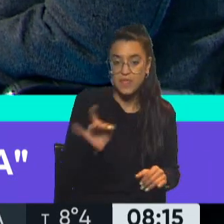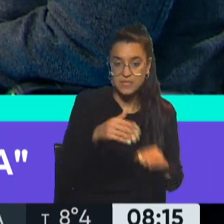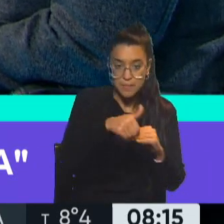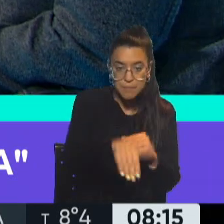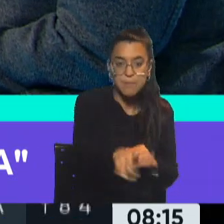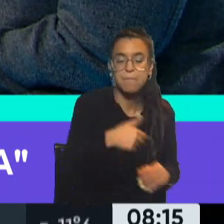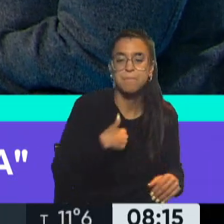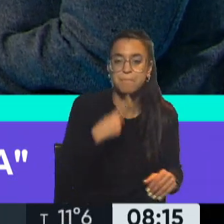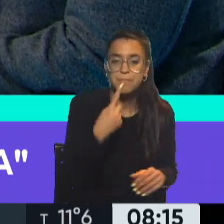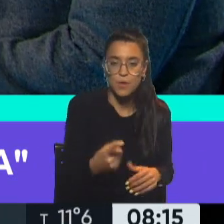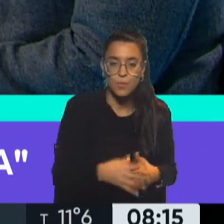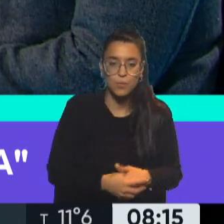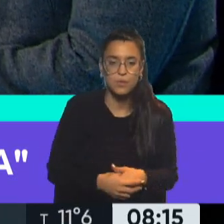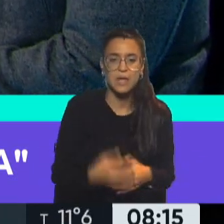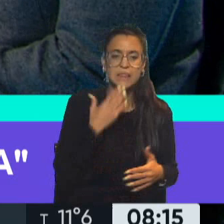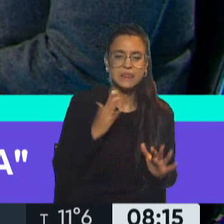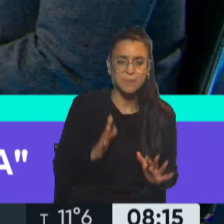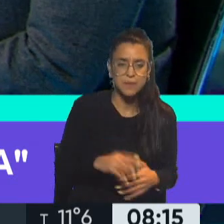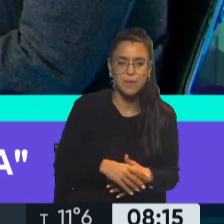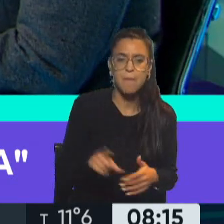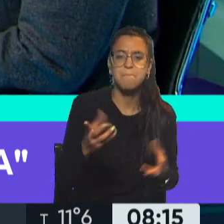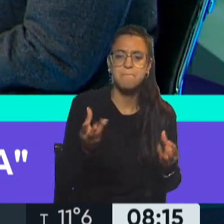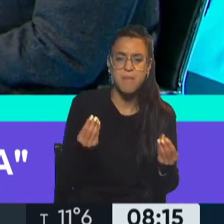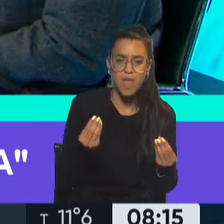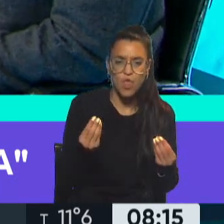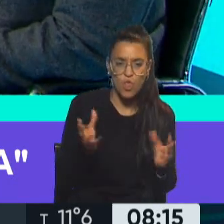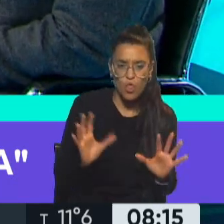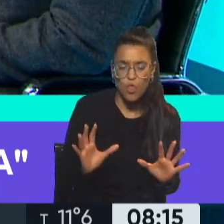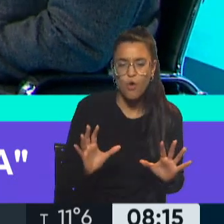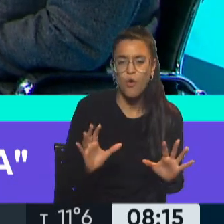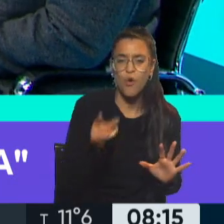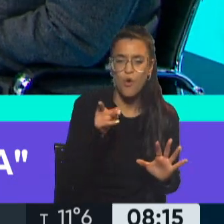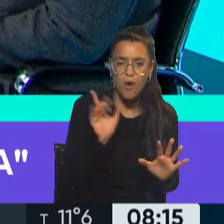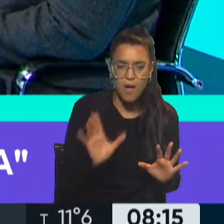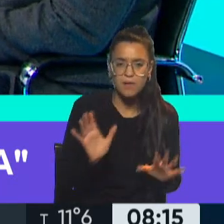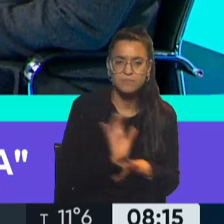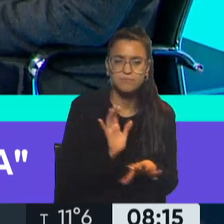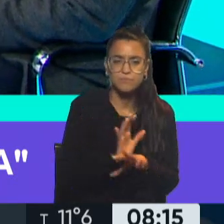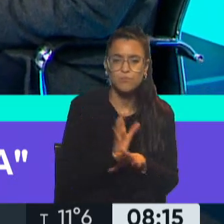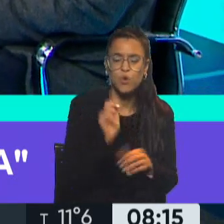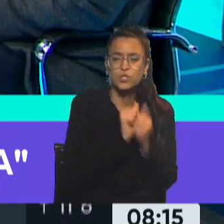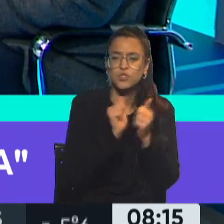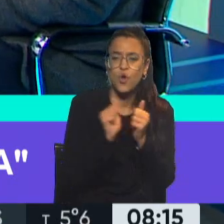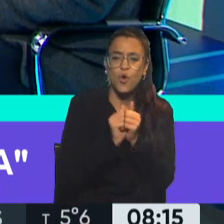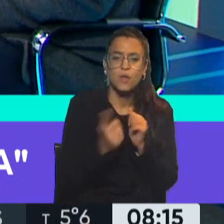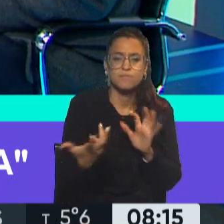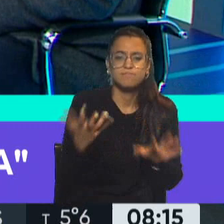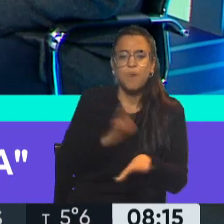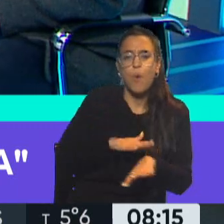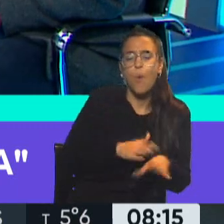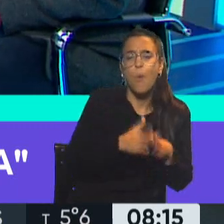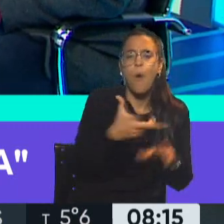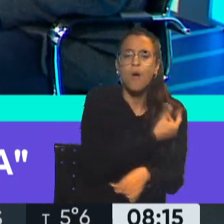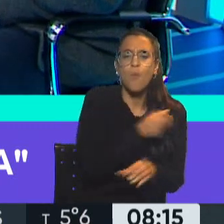ver, la pregunta es, quizás un poco antipática, ¿no tenés miedo de quedar un poquito a contramano de la historia con las vacunas argentinas,